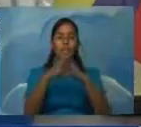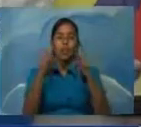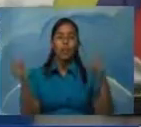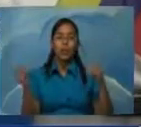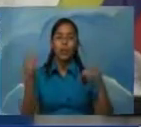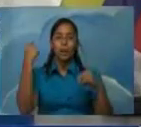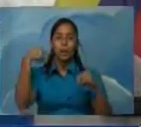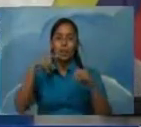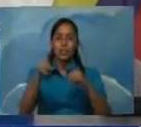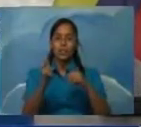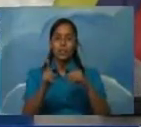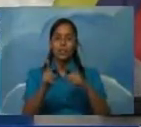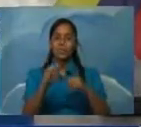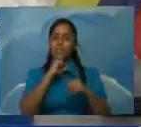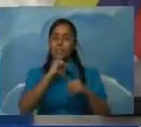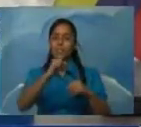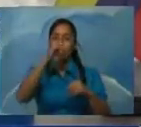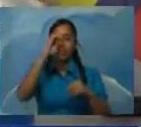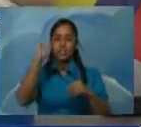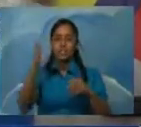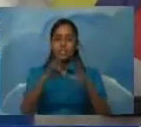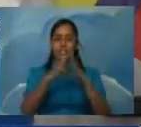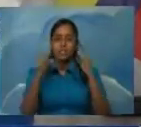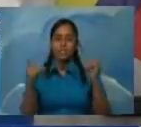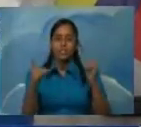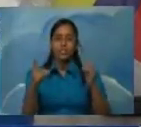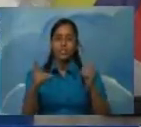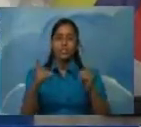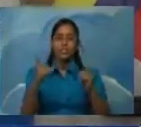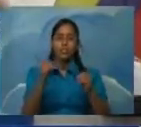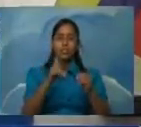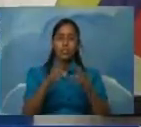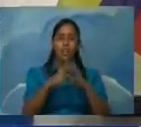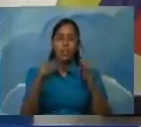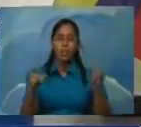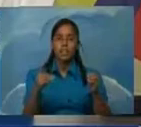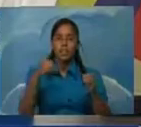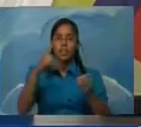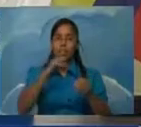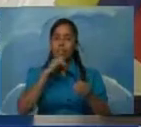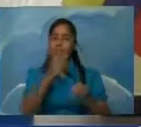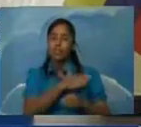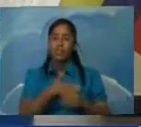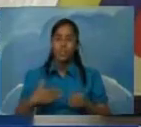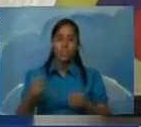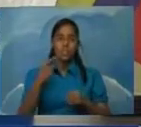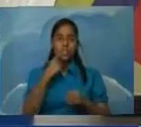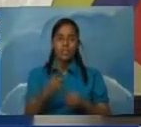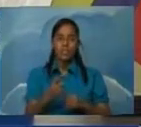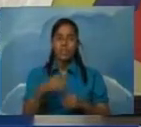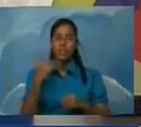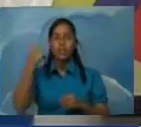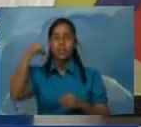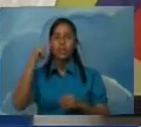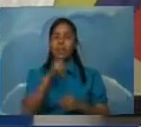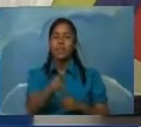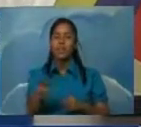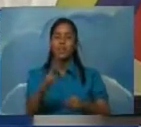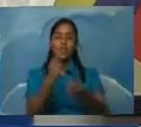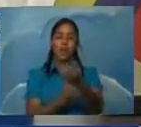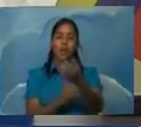que nuestro Dios es nervioso? No lo sé. Pero yo quiero decirle que para esos hermanos